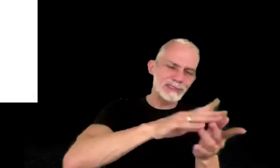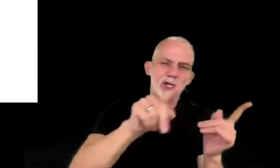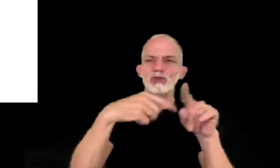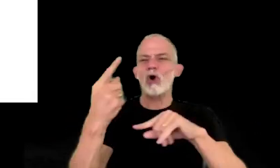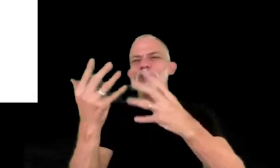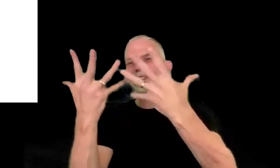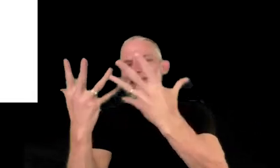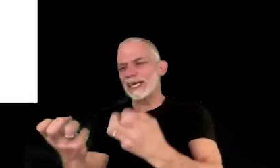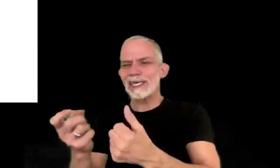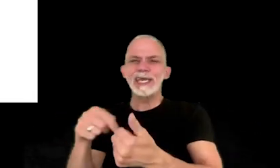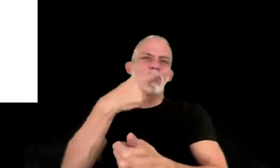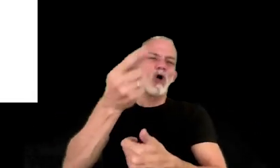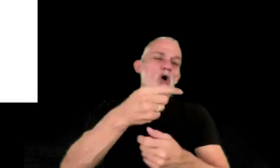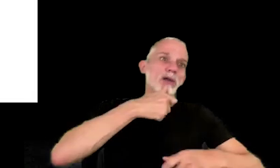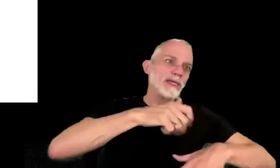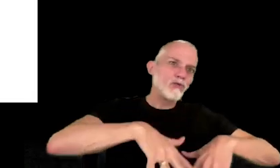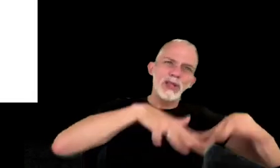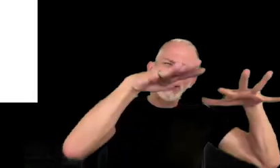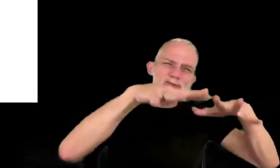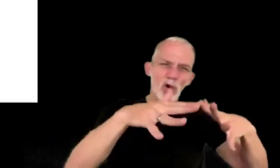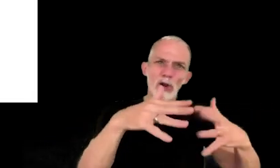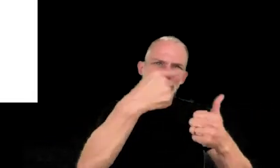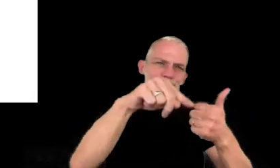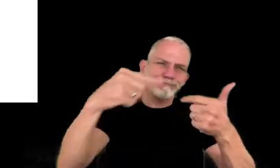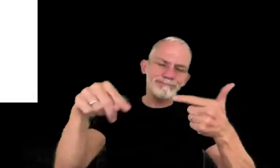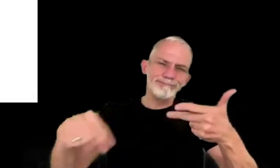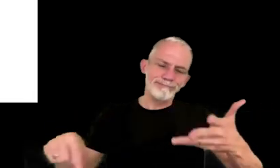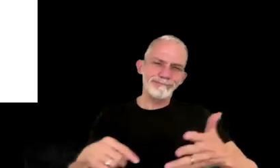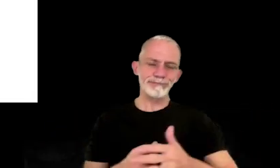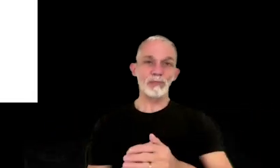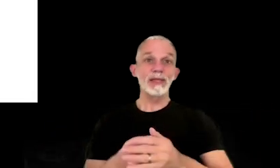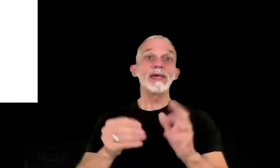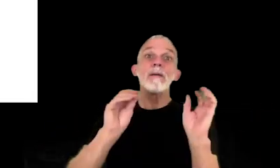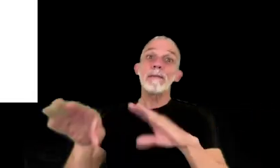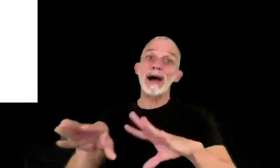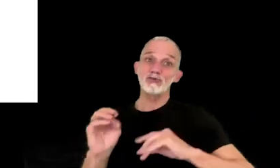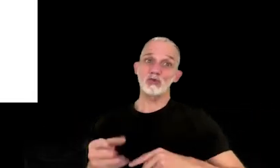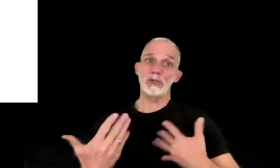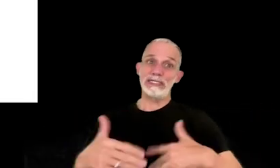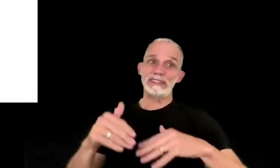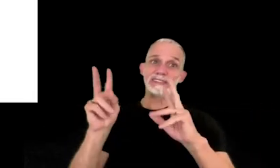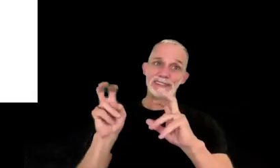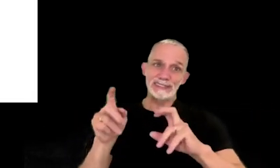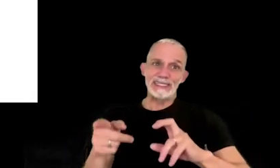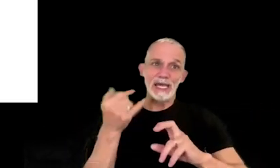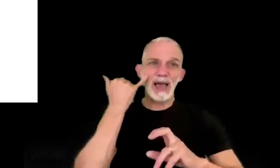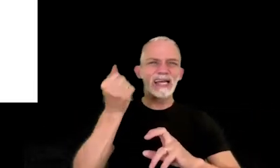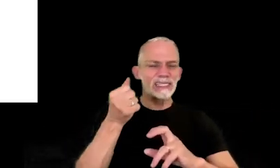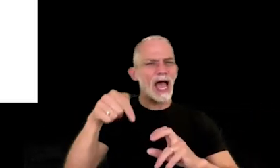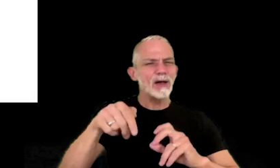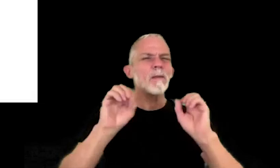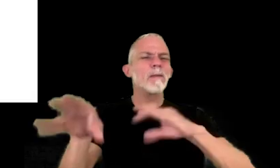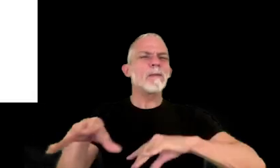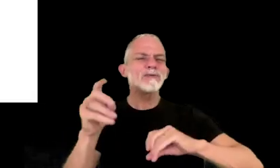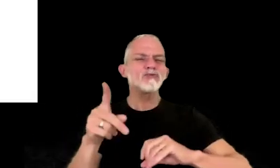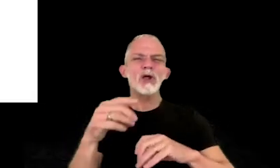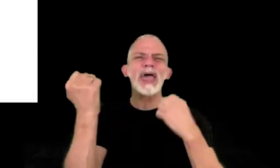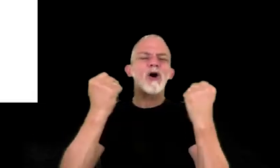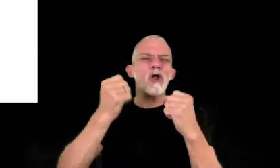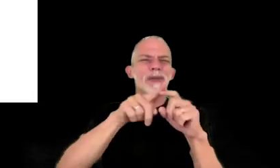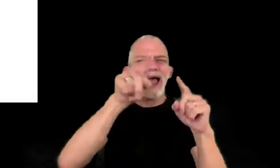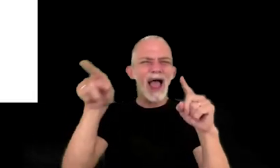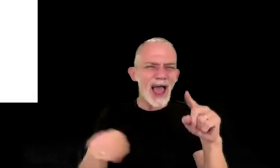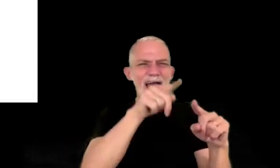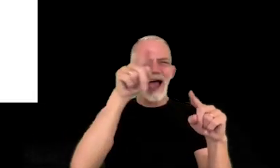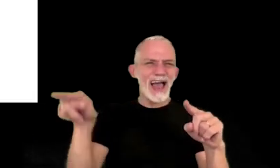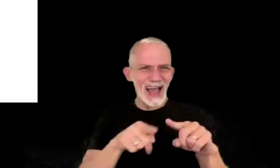sequías, puede traer inundaciones, etc. El tema de los residuos es otro tema que ya se está trabajando actualmente mucho con el tema de la economía circular, ¿está